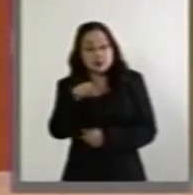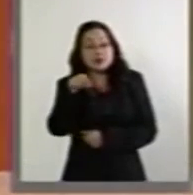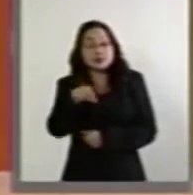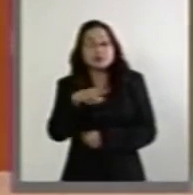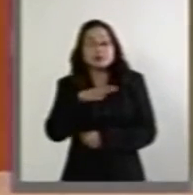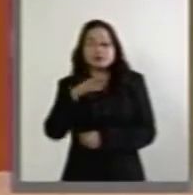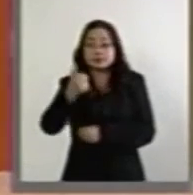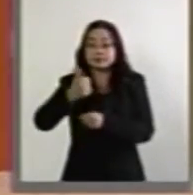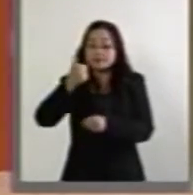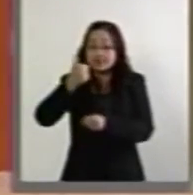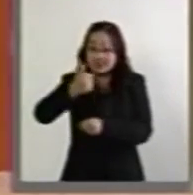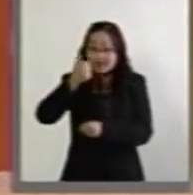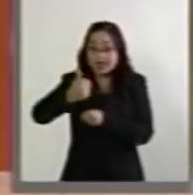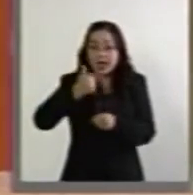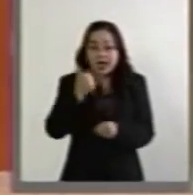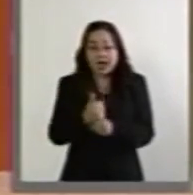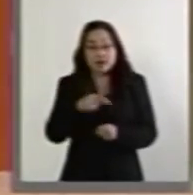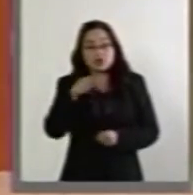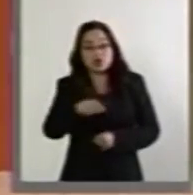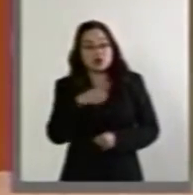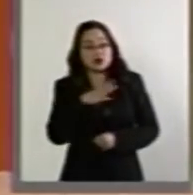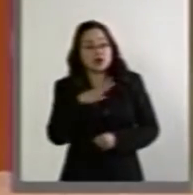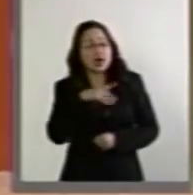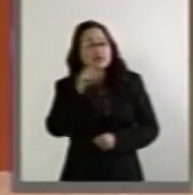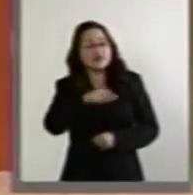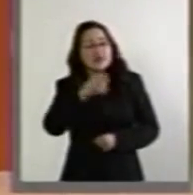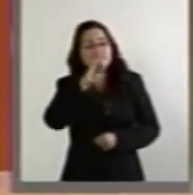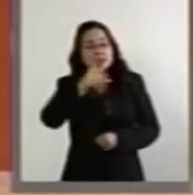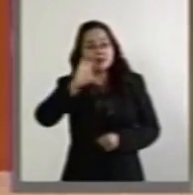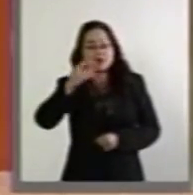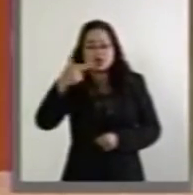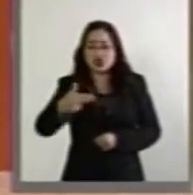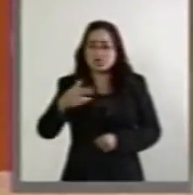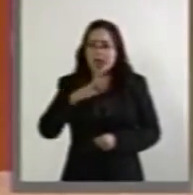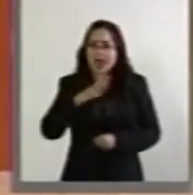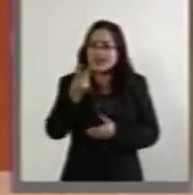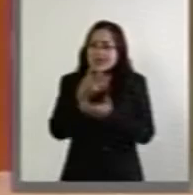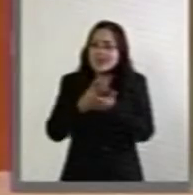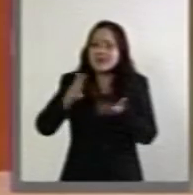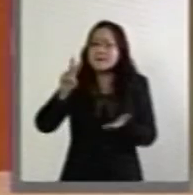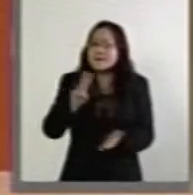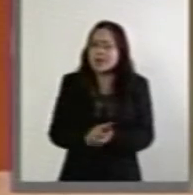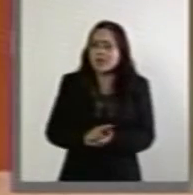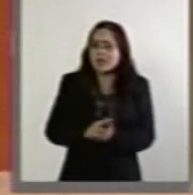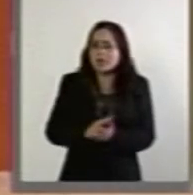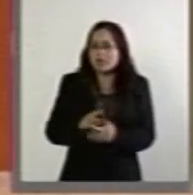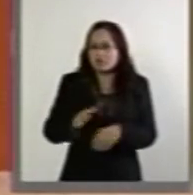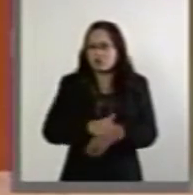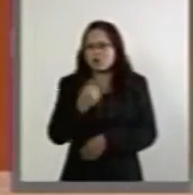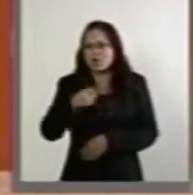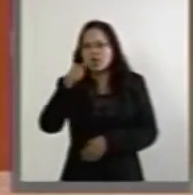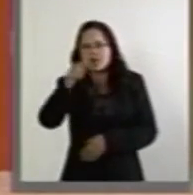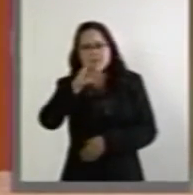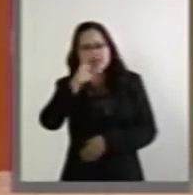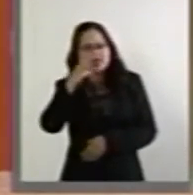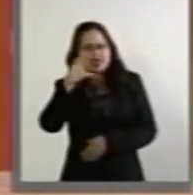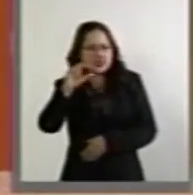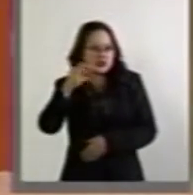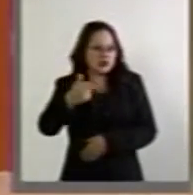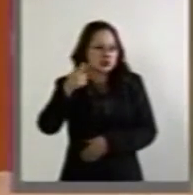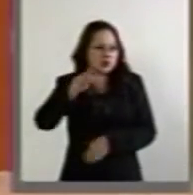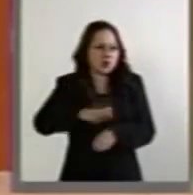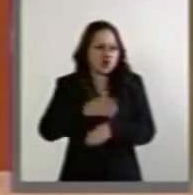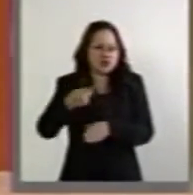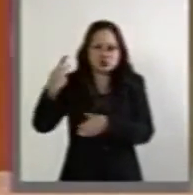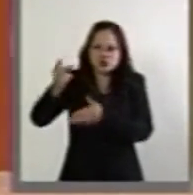6 años Calderón la triplicó. No sabemos por qué Calderón decidió sacar el ejército a las